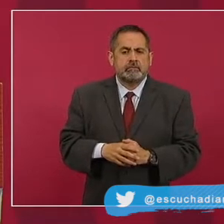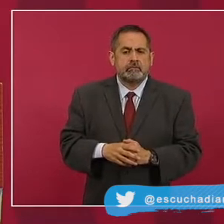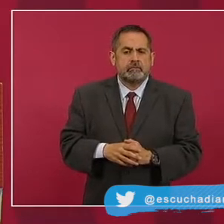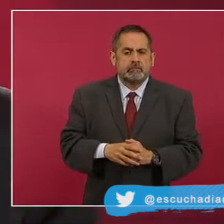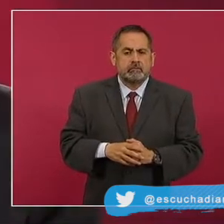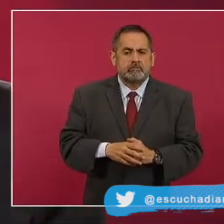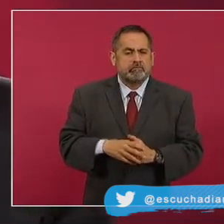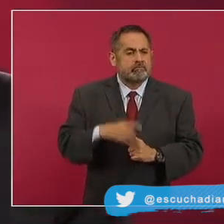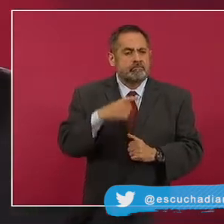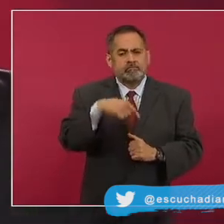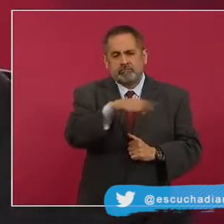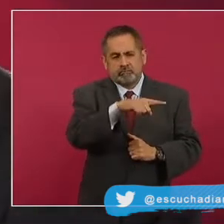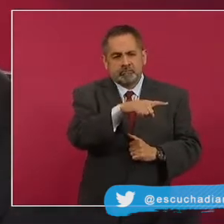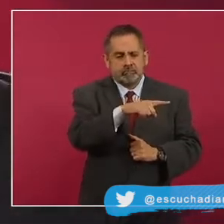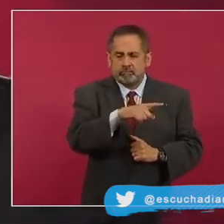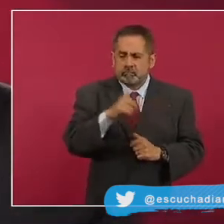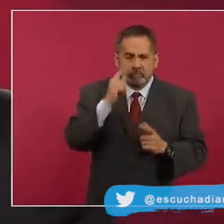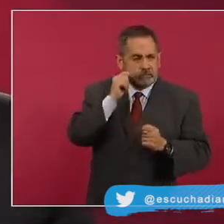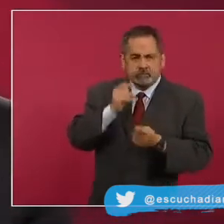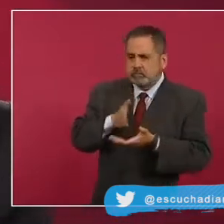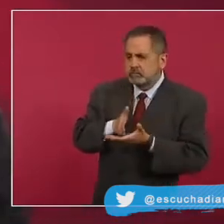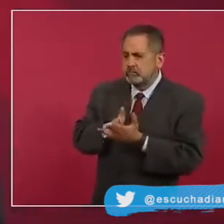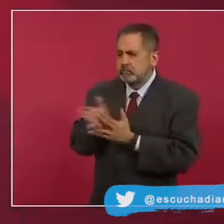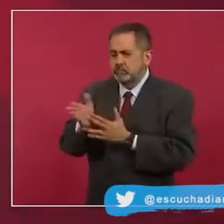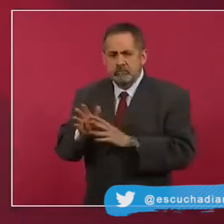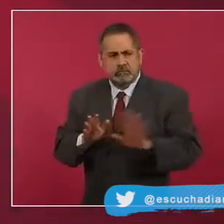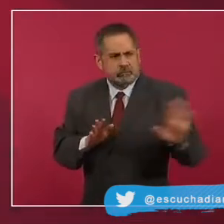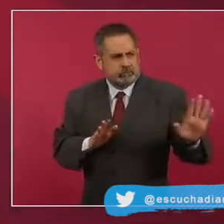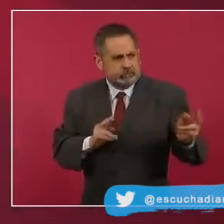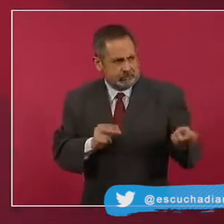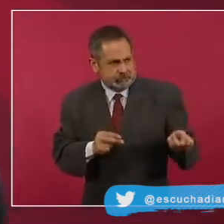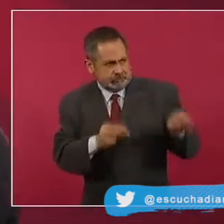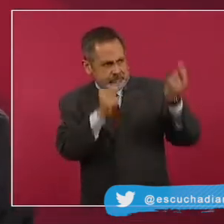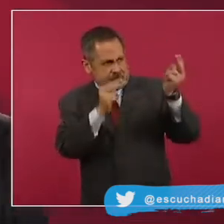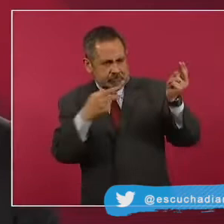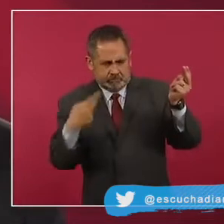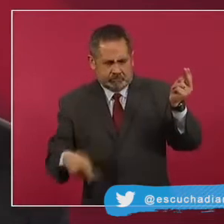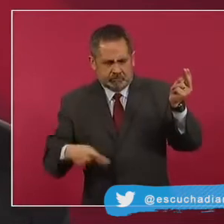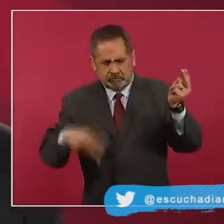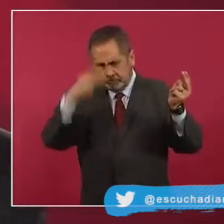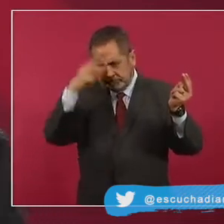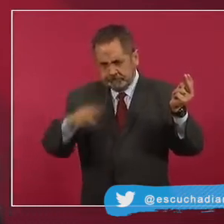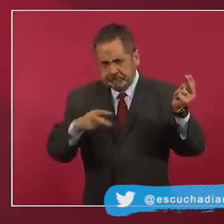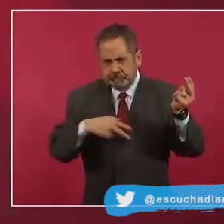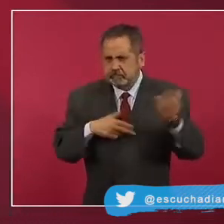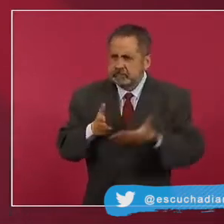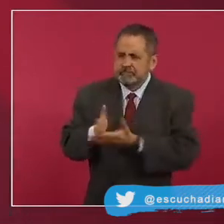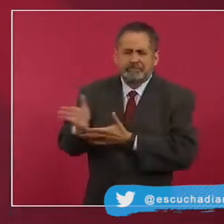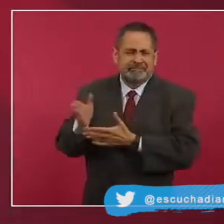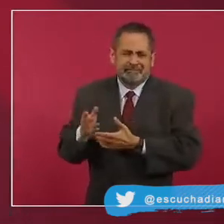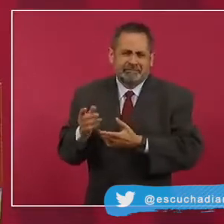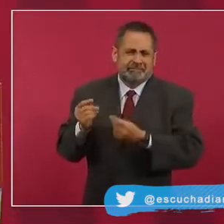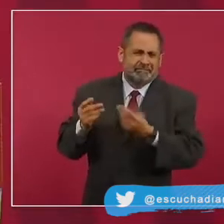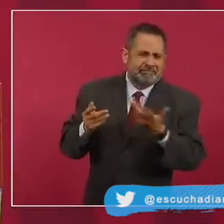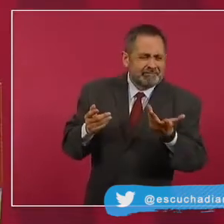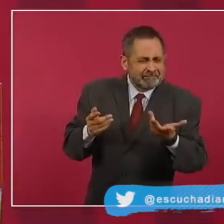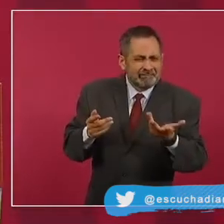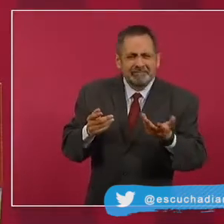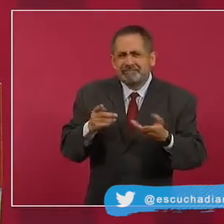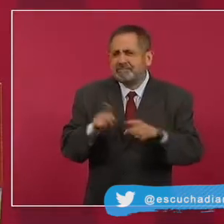metido en asuntos que sólo corresponden a los mexicanos han hecho hasta